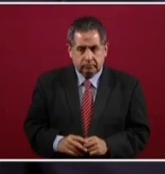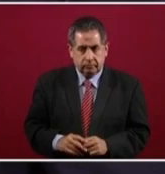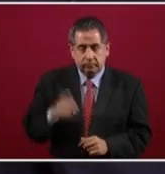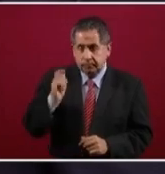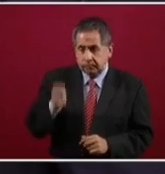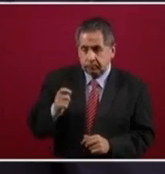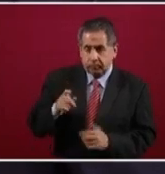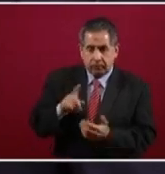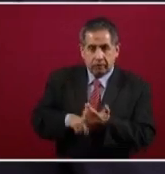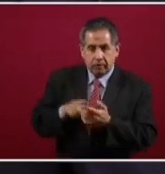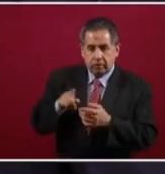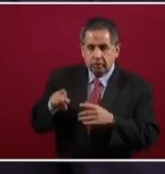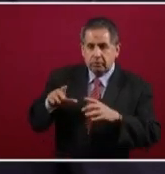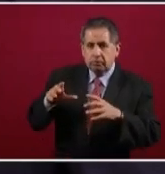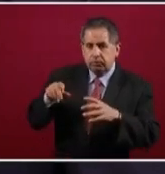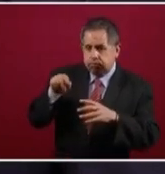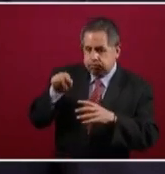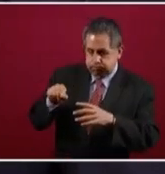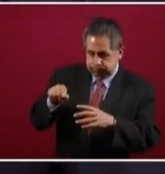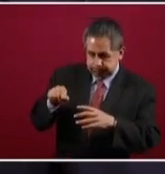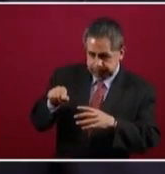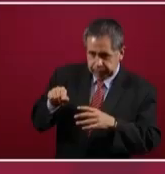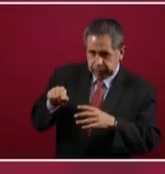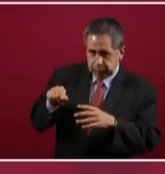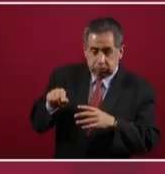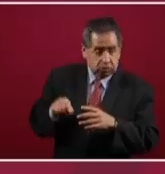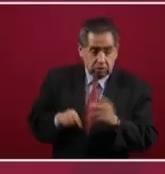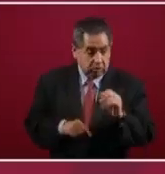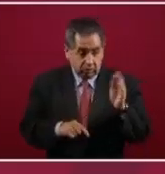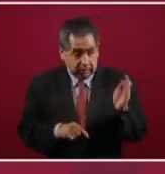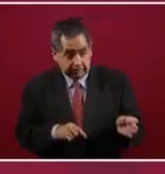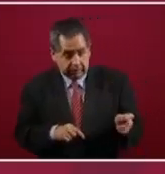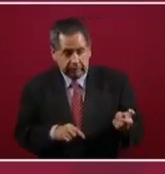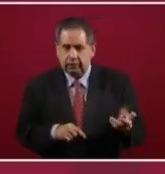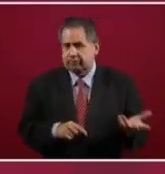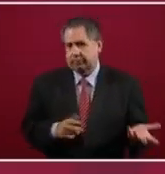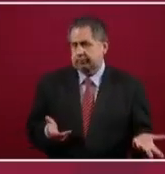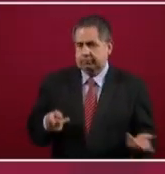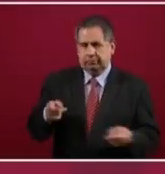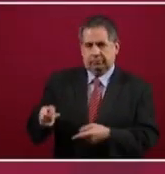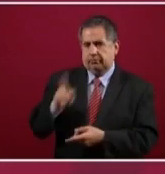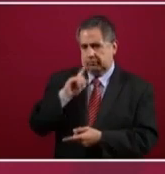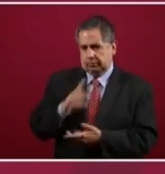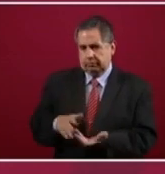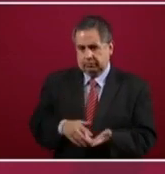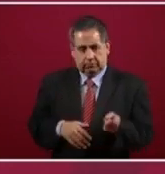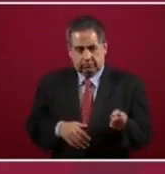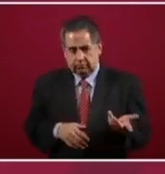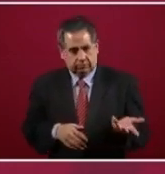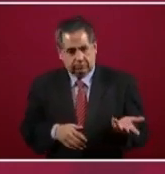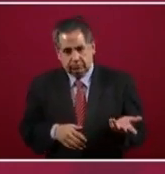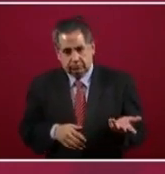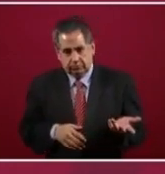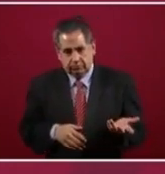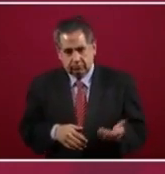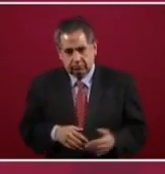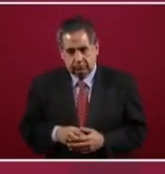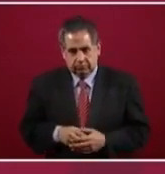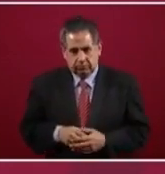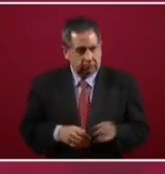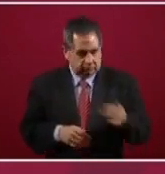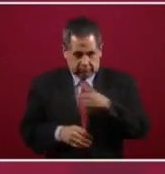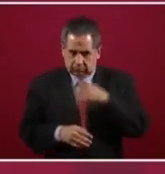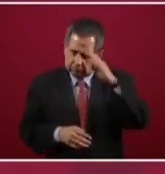y el que no lo acepte, pues que lo